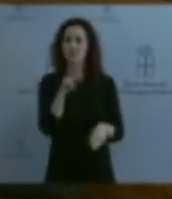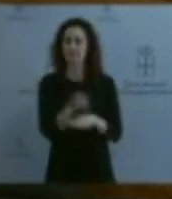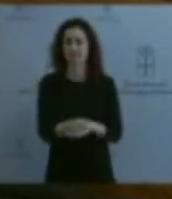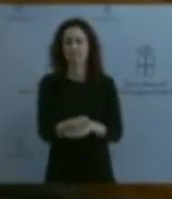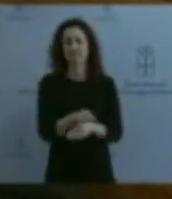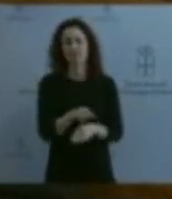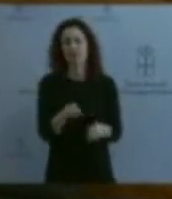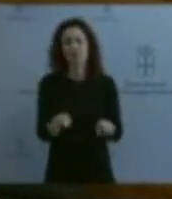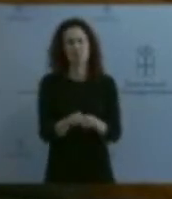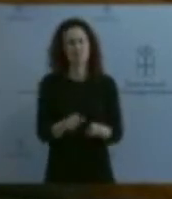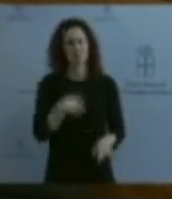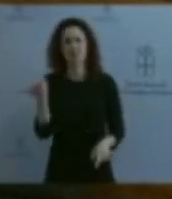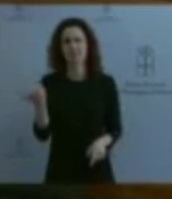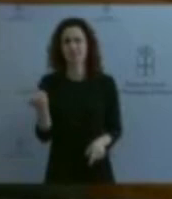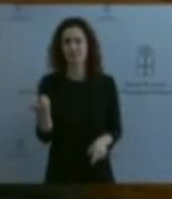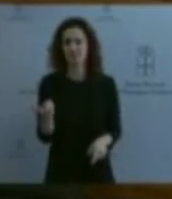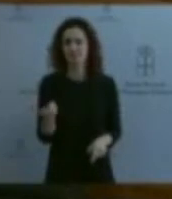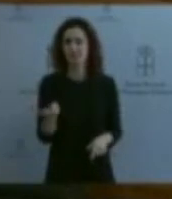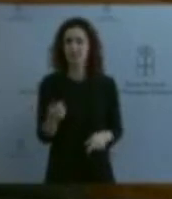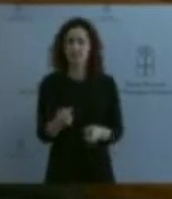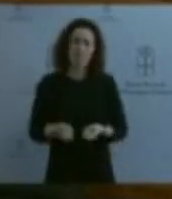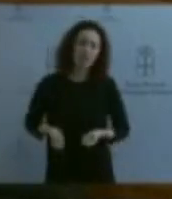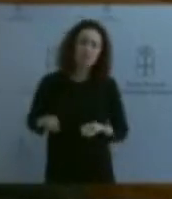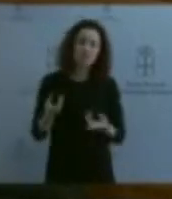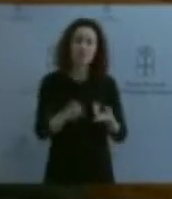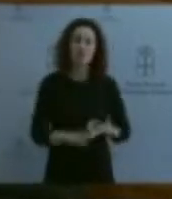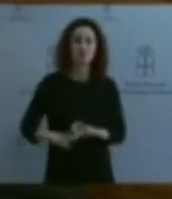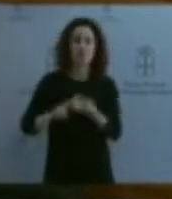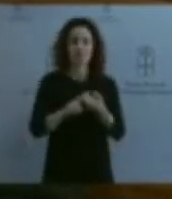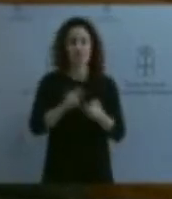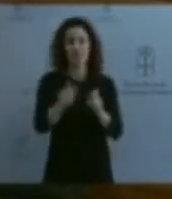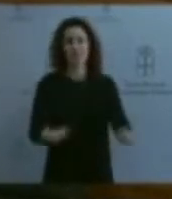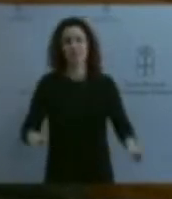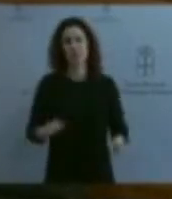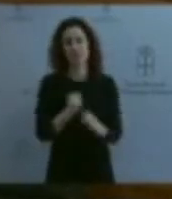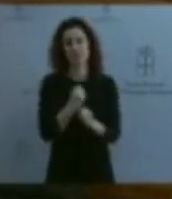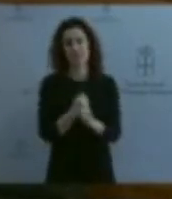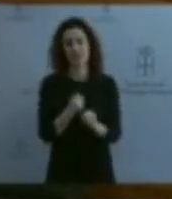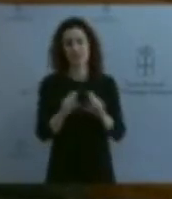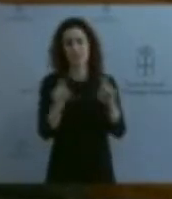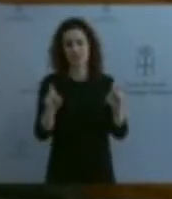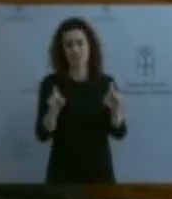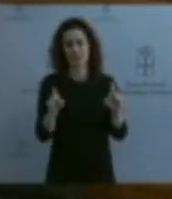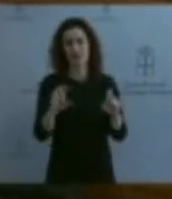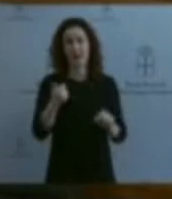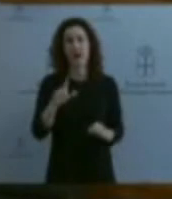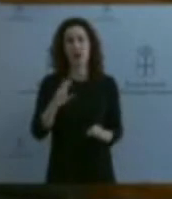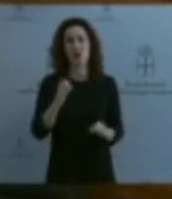expresar nuestra solidaridad con los trabajadores afectados y, desde luego, estamos en comunicación directa con el Ministerio de Industria